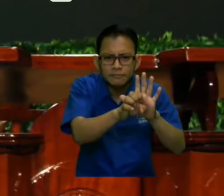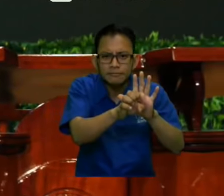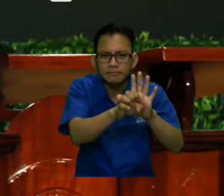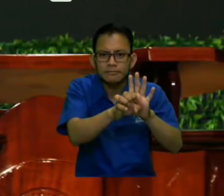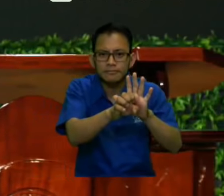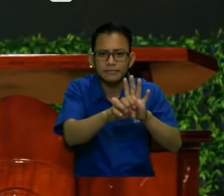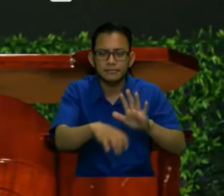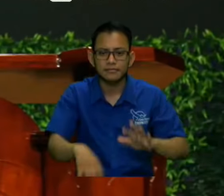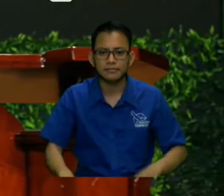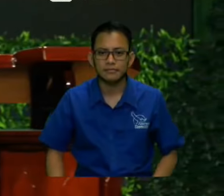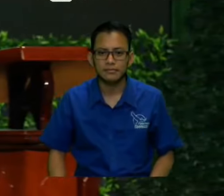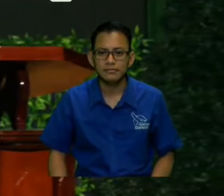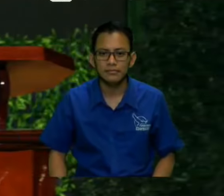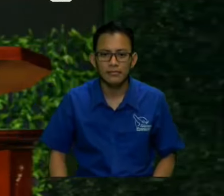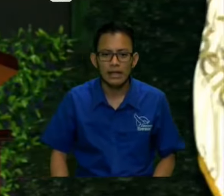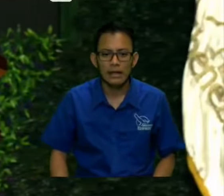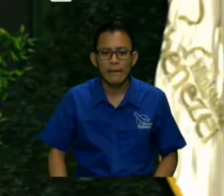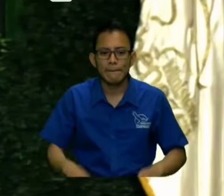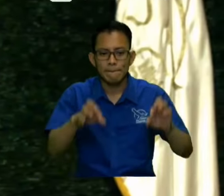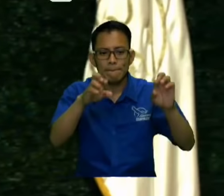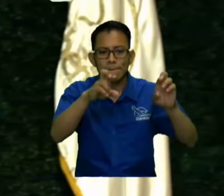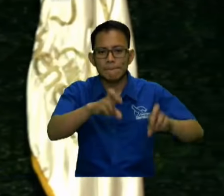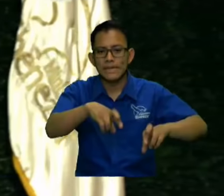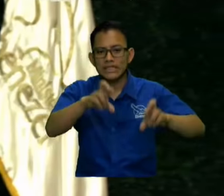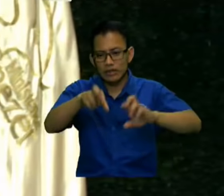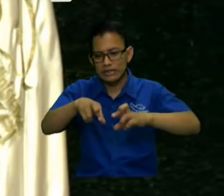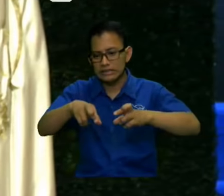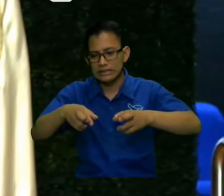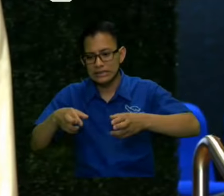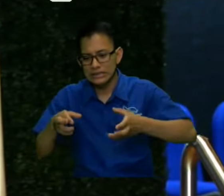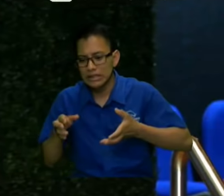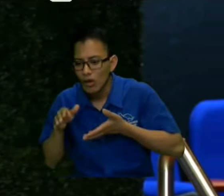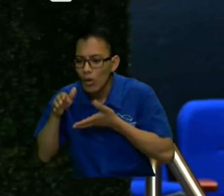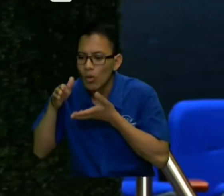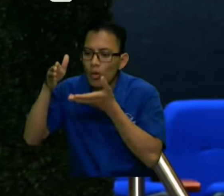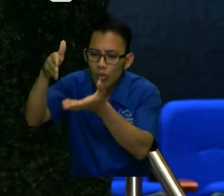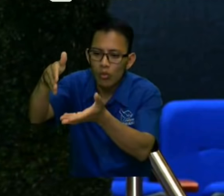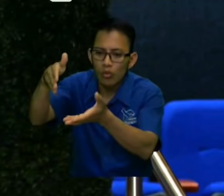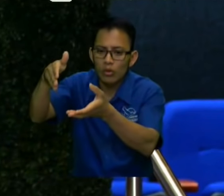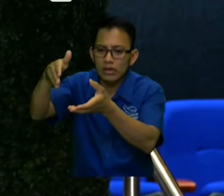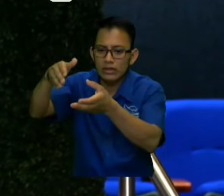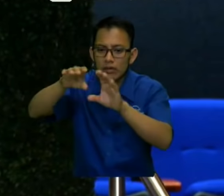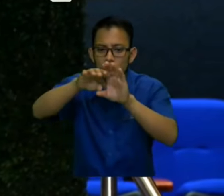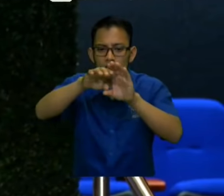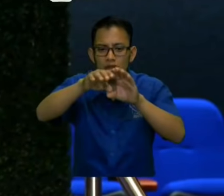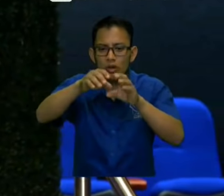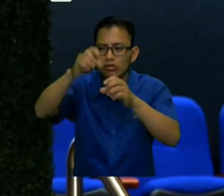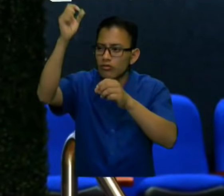vagabundos que se metieron en un tren para trasladarse de una ciudad a otra, que quedaba muy lejos.